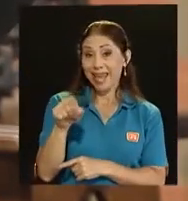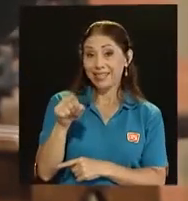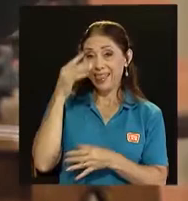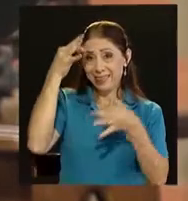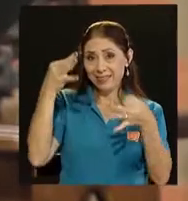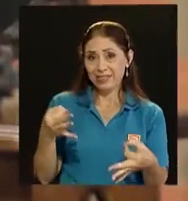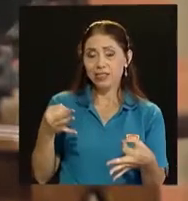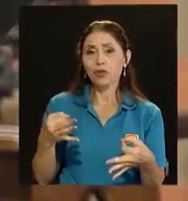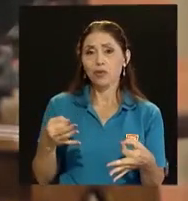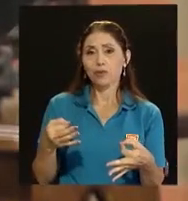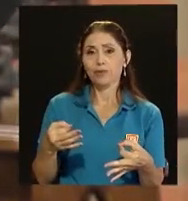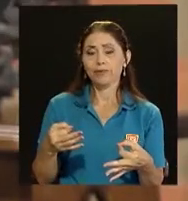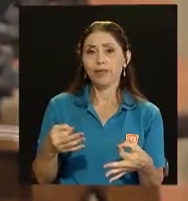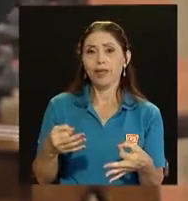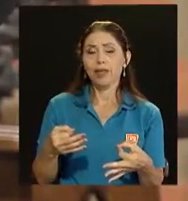de,